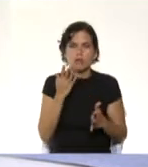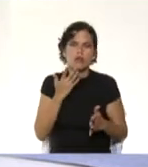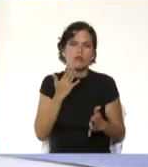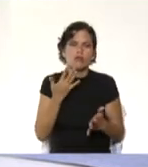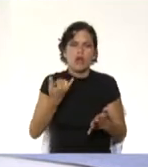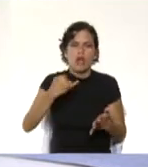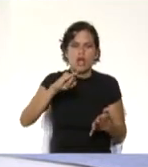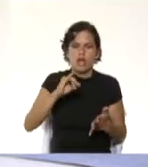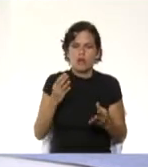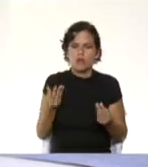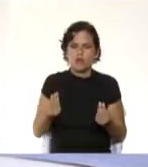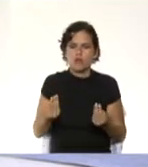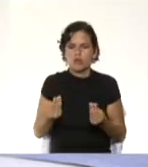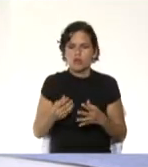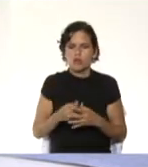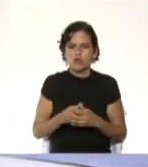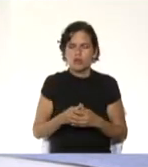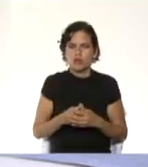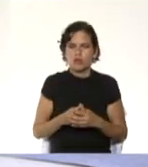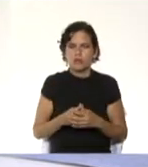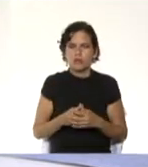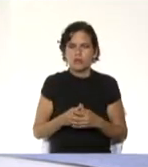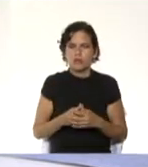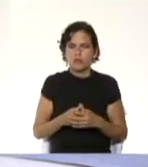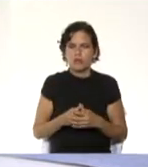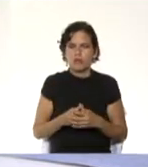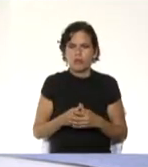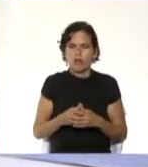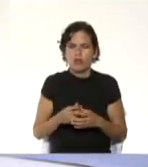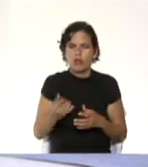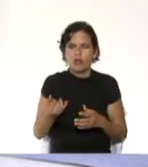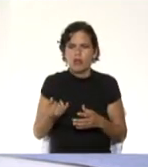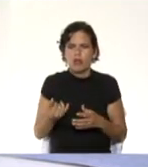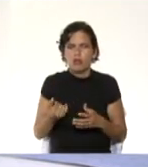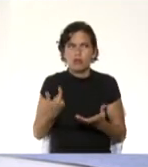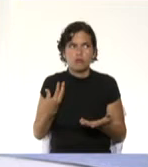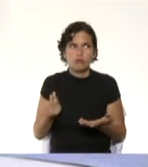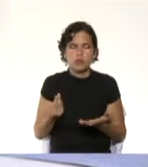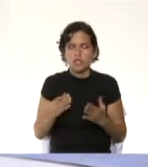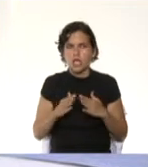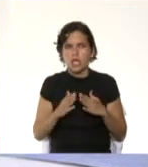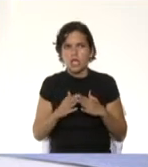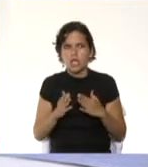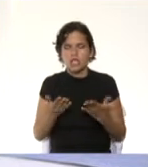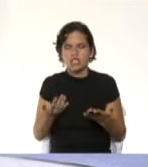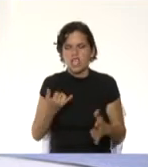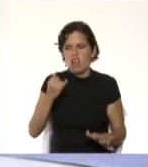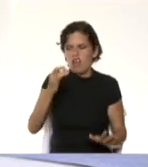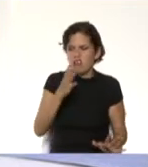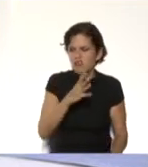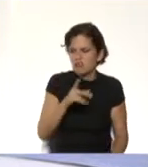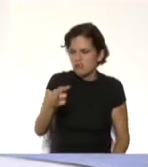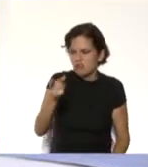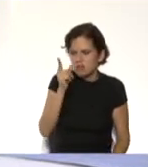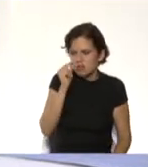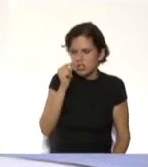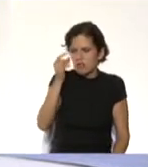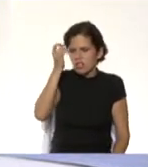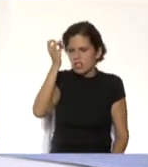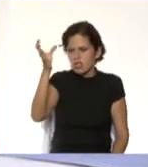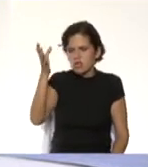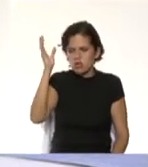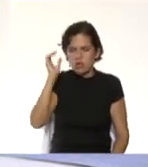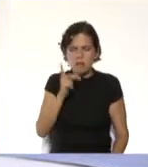sucede en muchas, digamos, casas, en muchos hogares, ese muchacho no sirve para la matemática. Pues